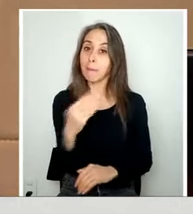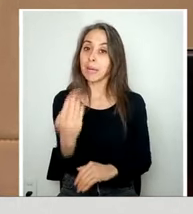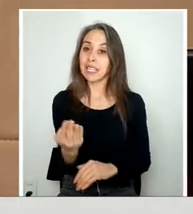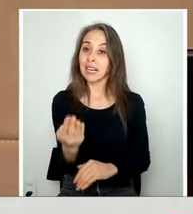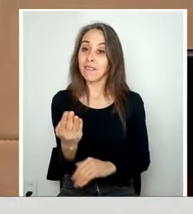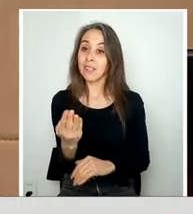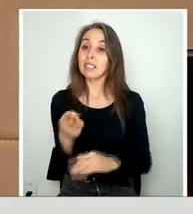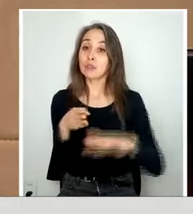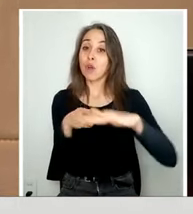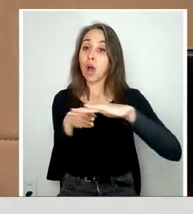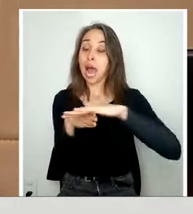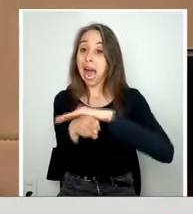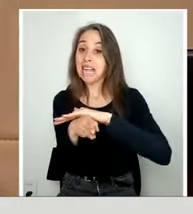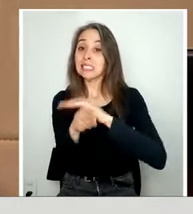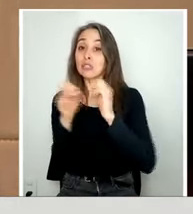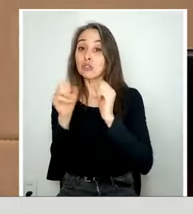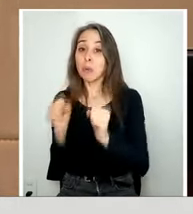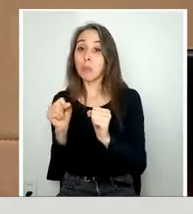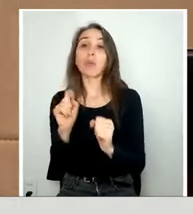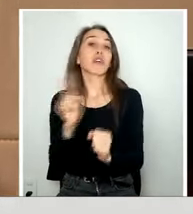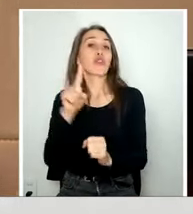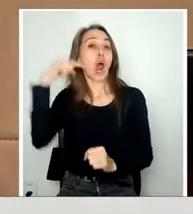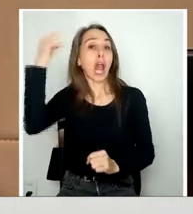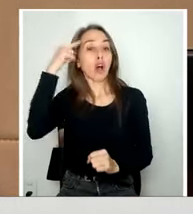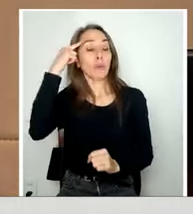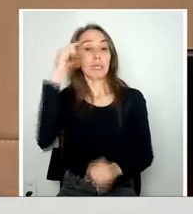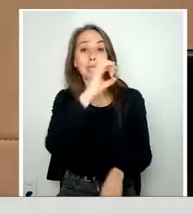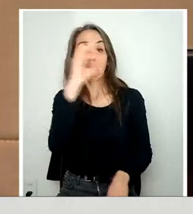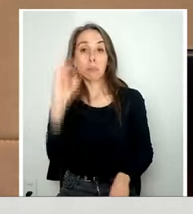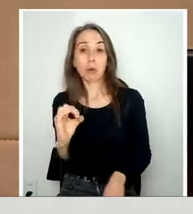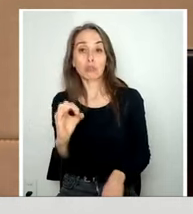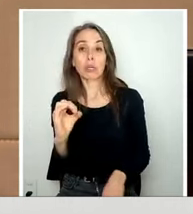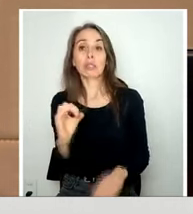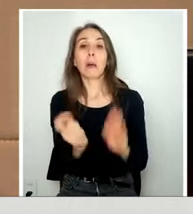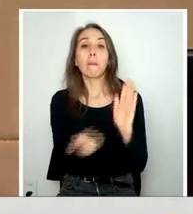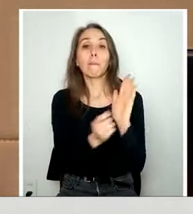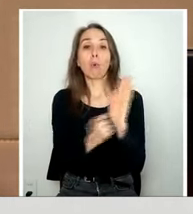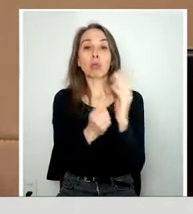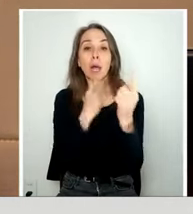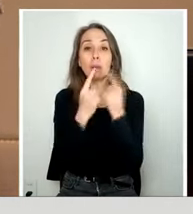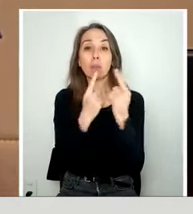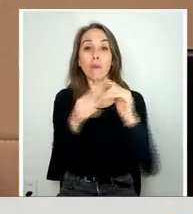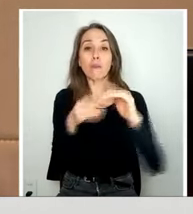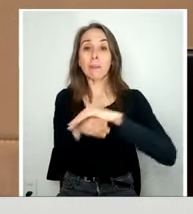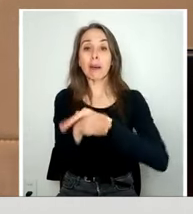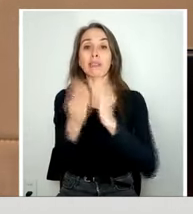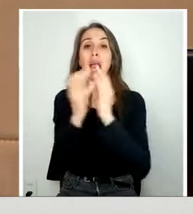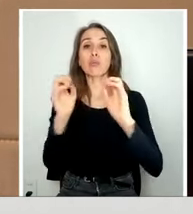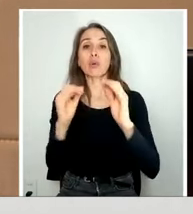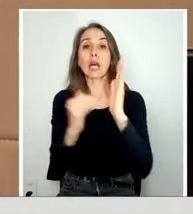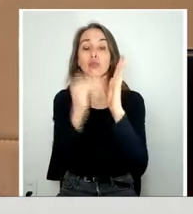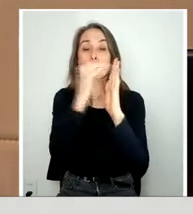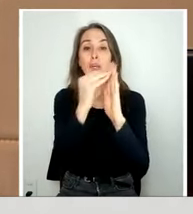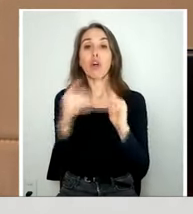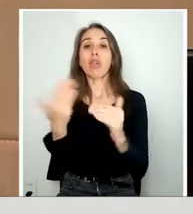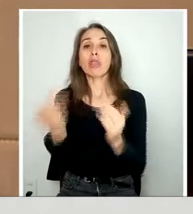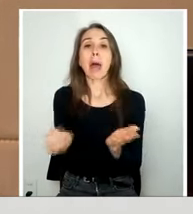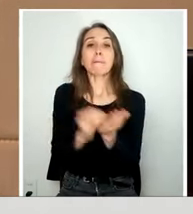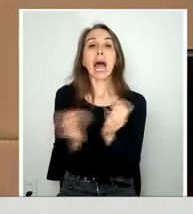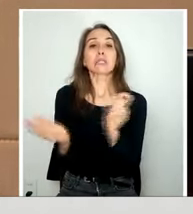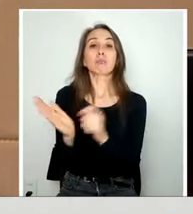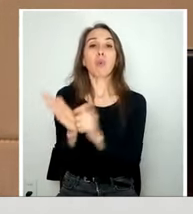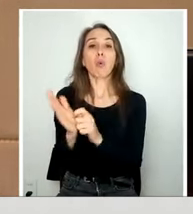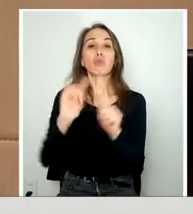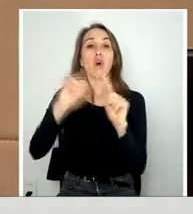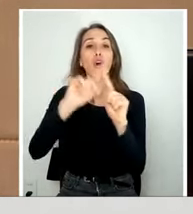acceso no sería una locura pensar que hay un porcentaje por ejemplo de los puntajes para el acceso a la educación superior que se vea bonificado como lo hacen mucha universidades